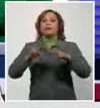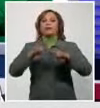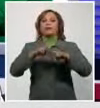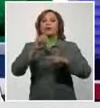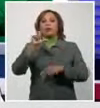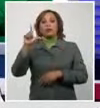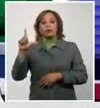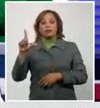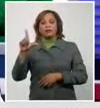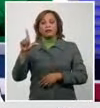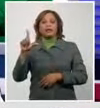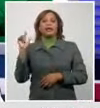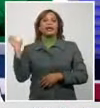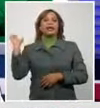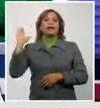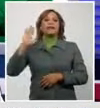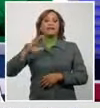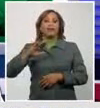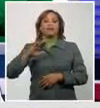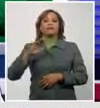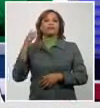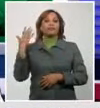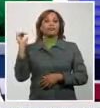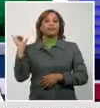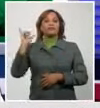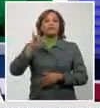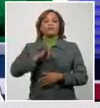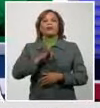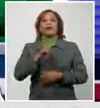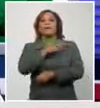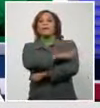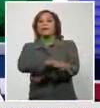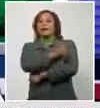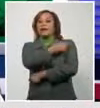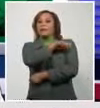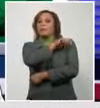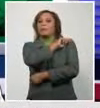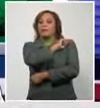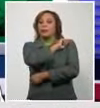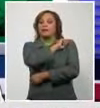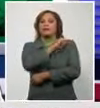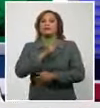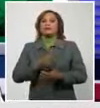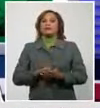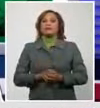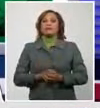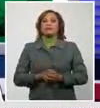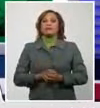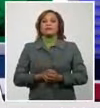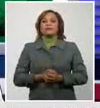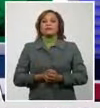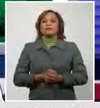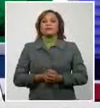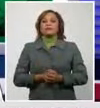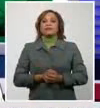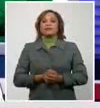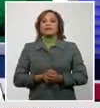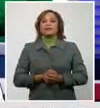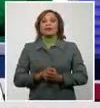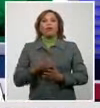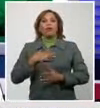viajero procedente de España, con elementos de hipertensión y obesidad.